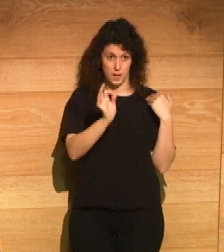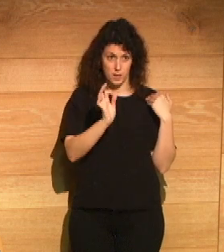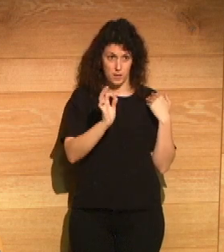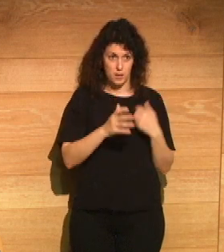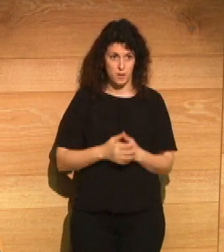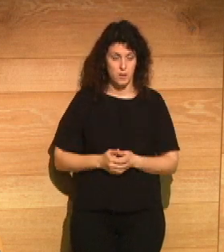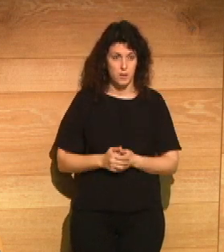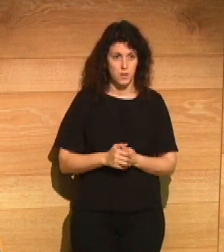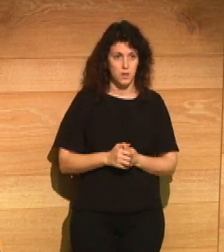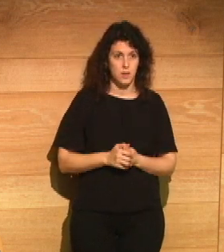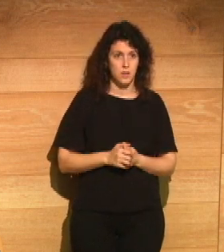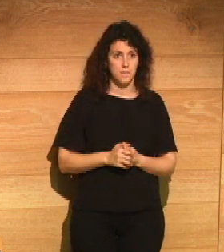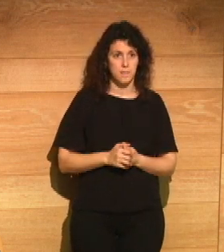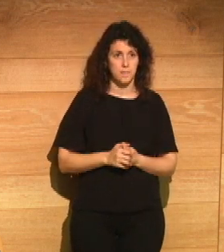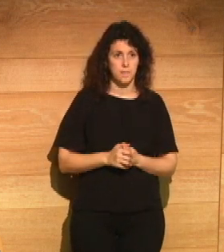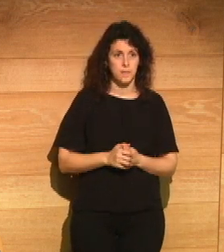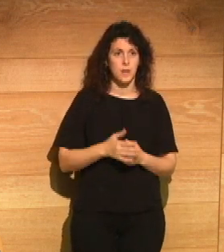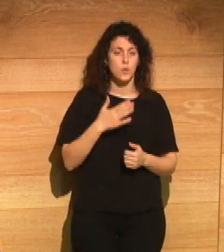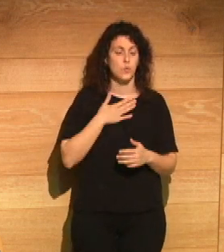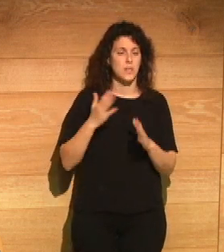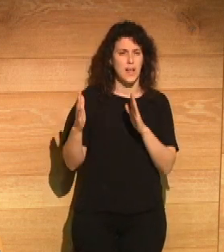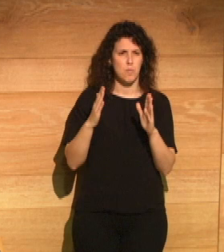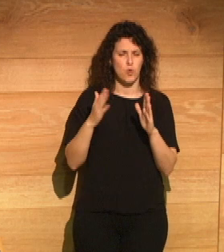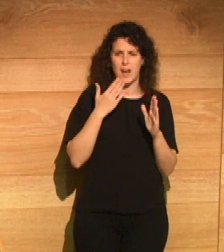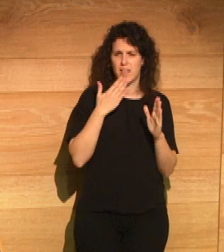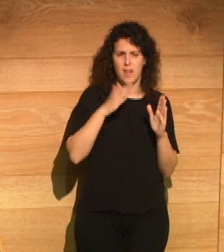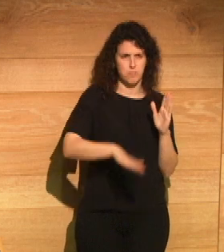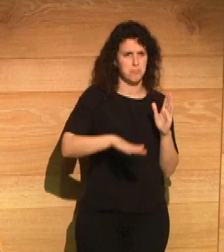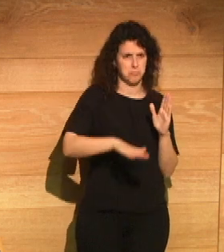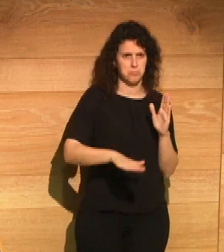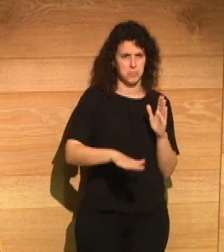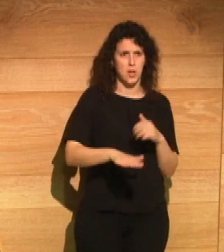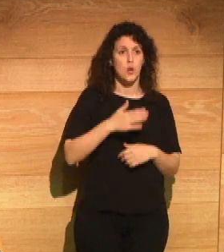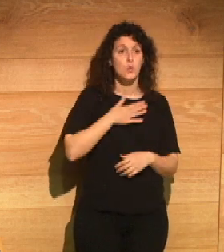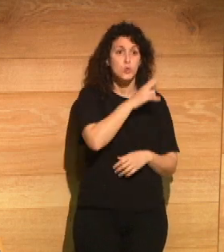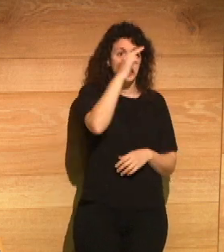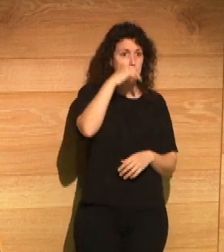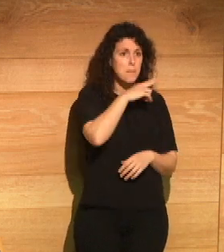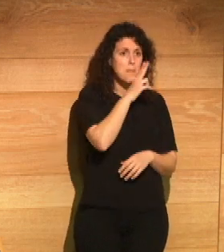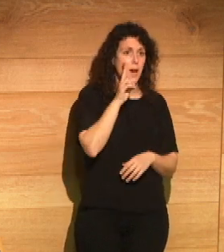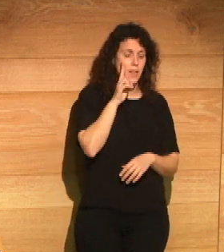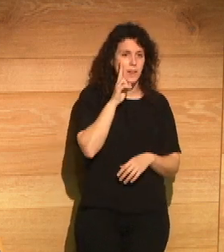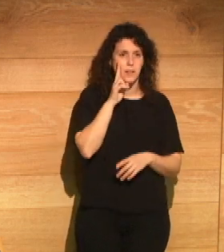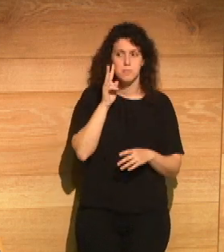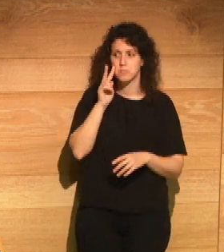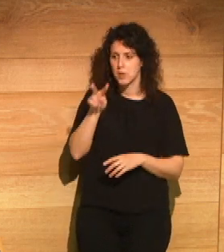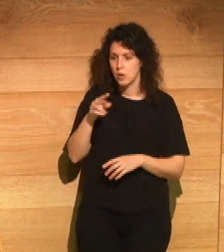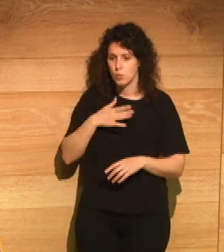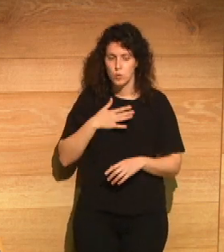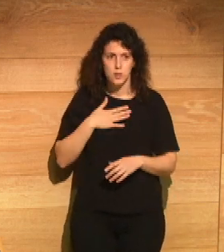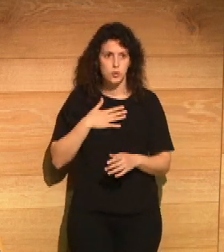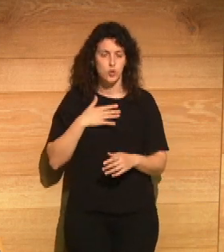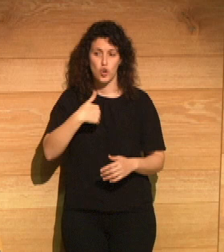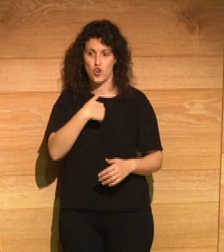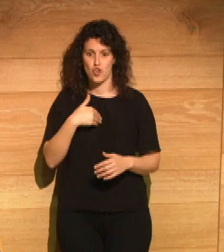es en nuestra época, cuando éramos chiquitos, nuestros padres no se fijaban tanto en nuestros rollos